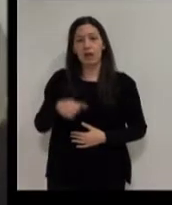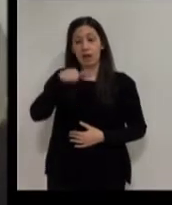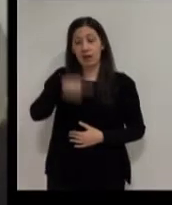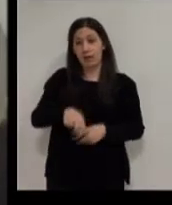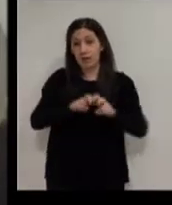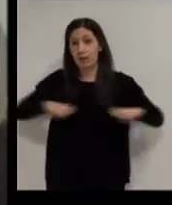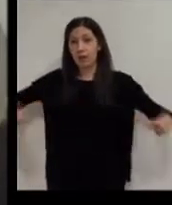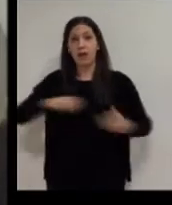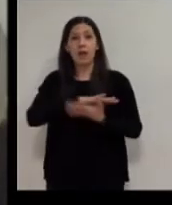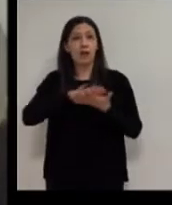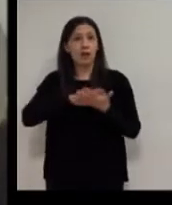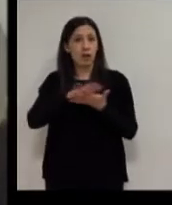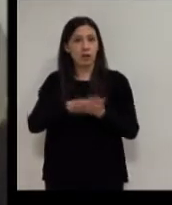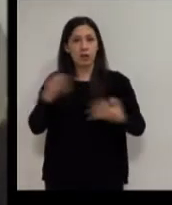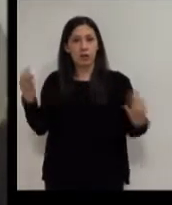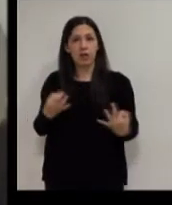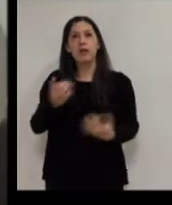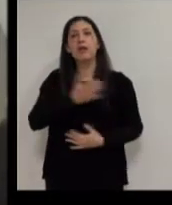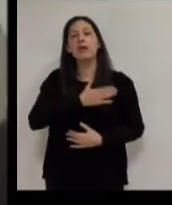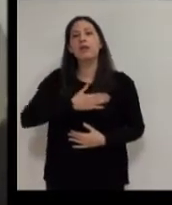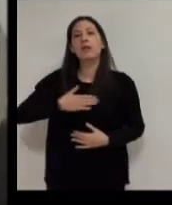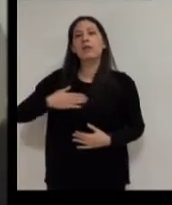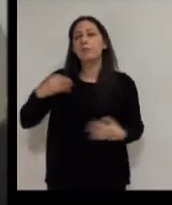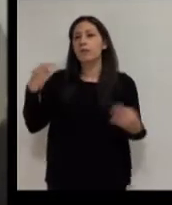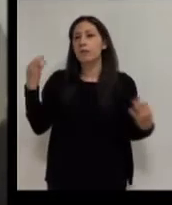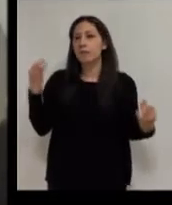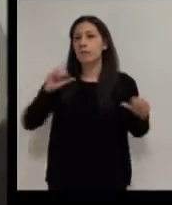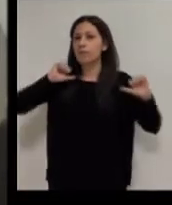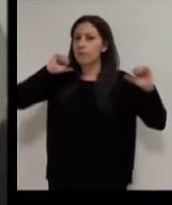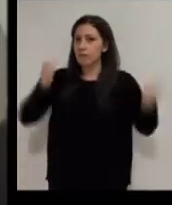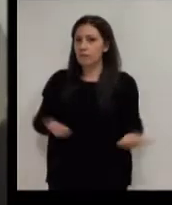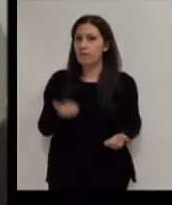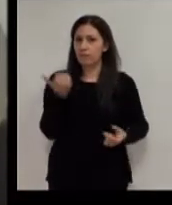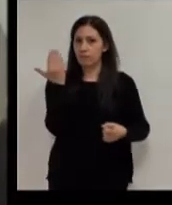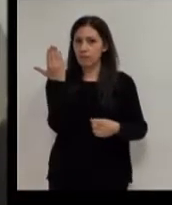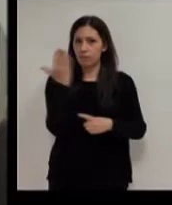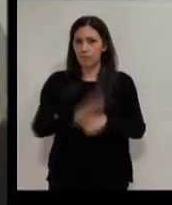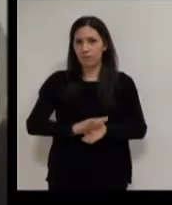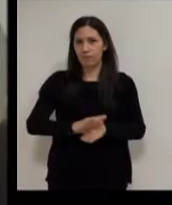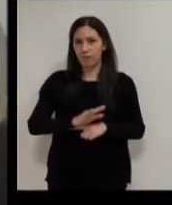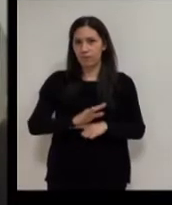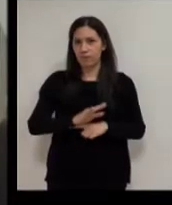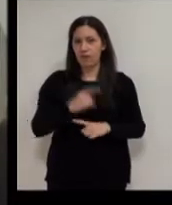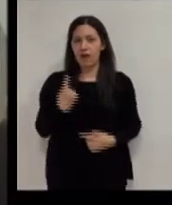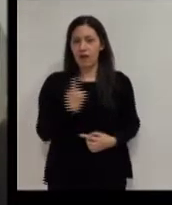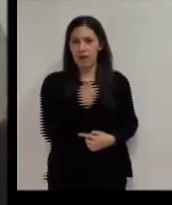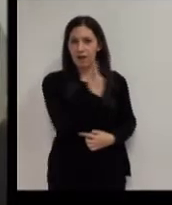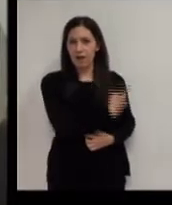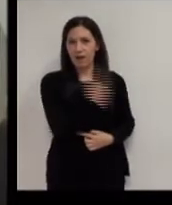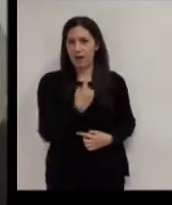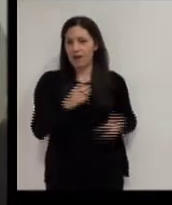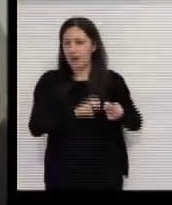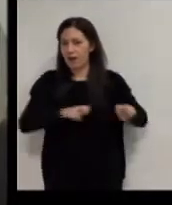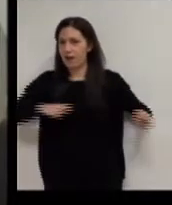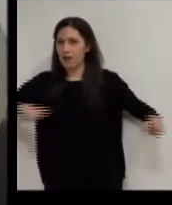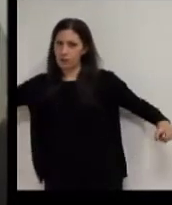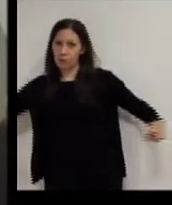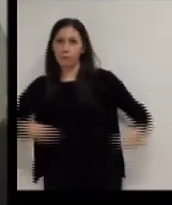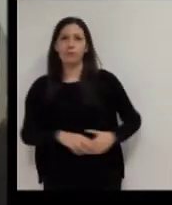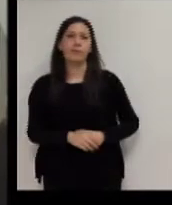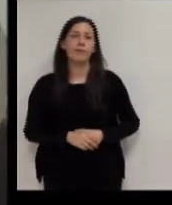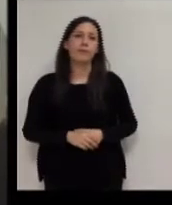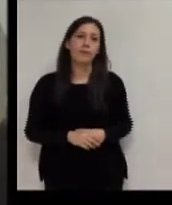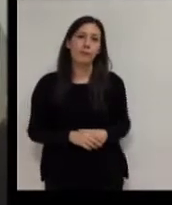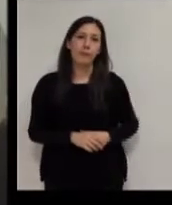tratar en esta mesa, quiero pasar a presentar en detalle un poco a nuestros invitados.